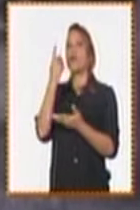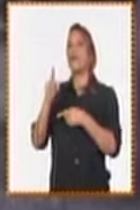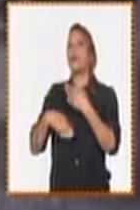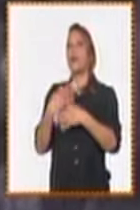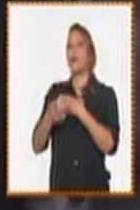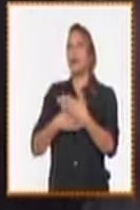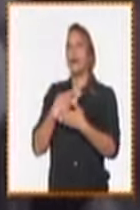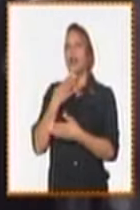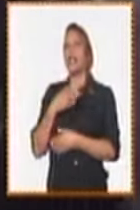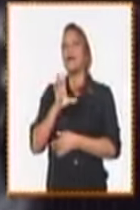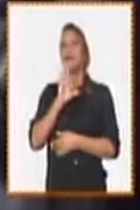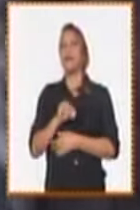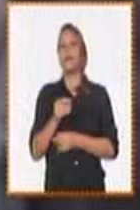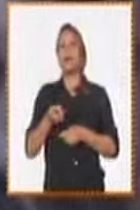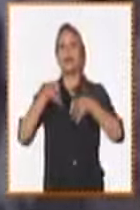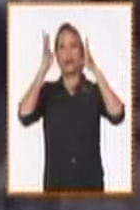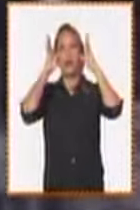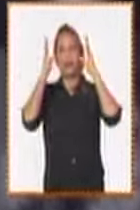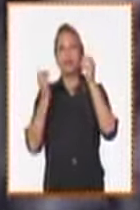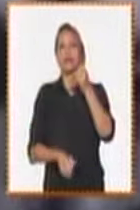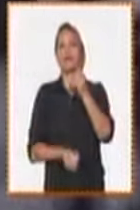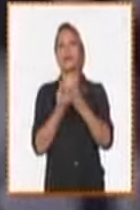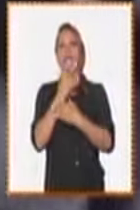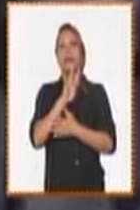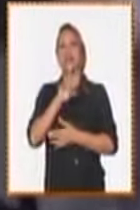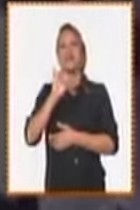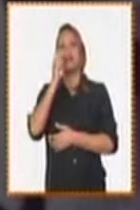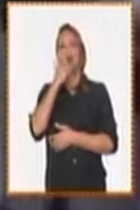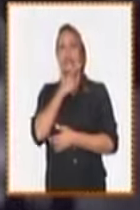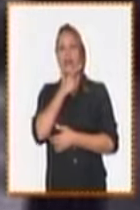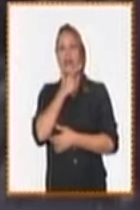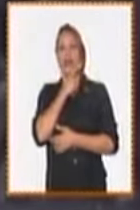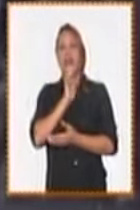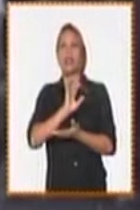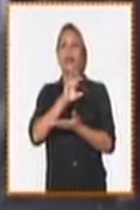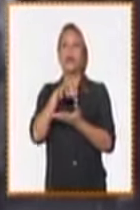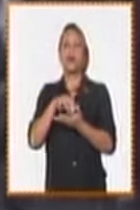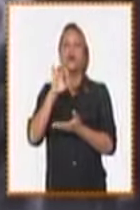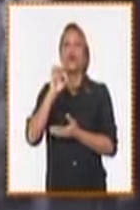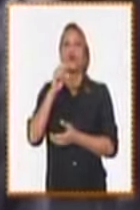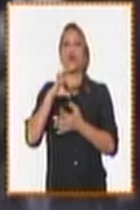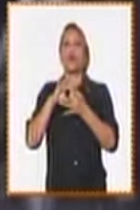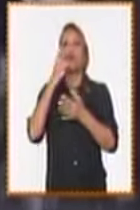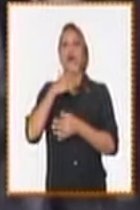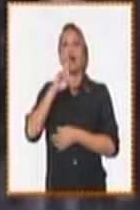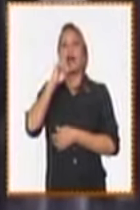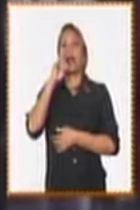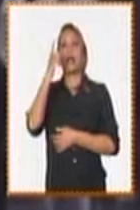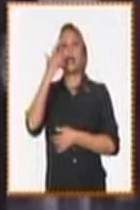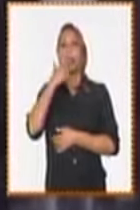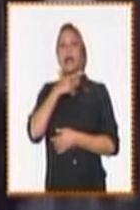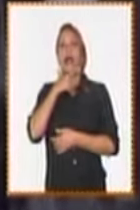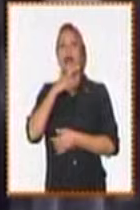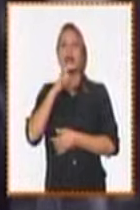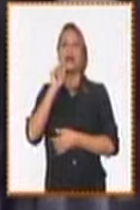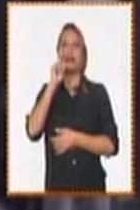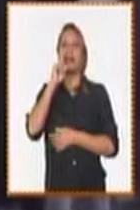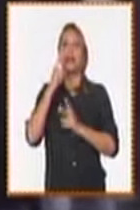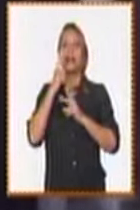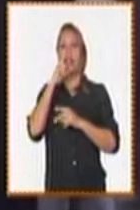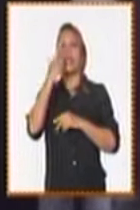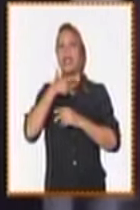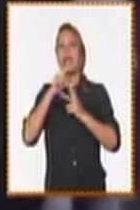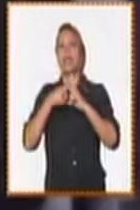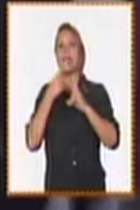la villa se iba a fundar en Guacanayabo. ¿Y cuál era el lugar que mejor conocía Diego Velázquez del